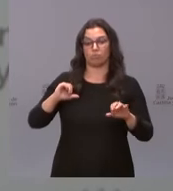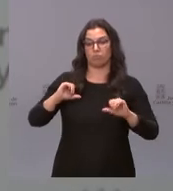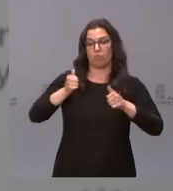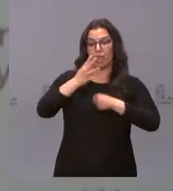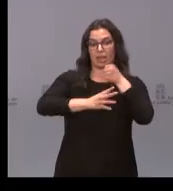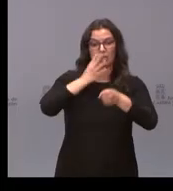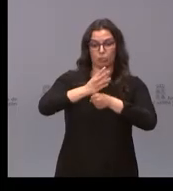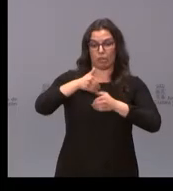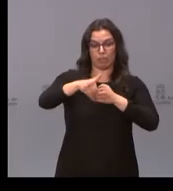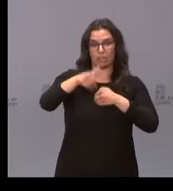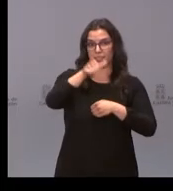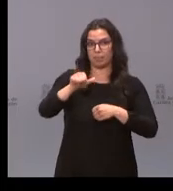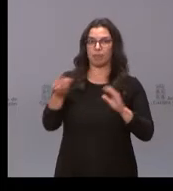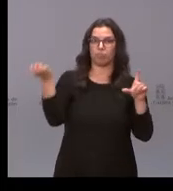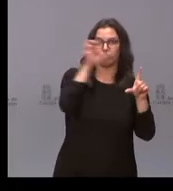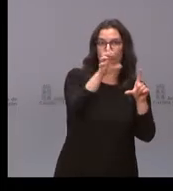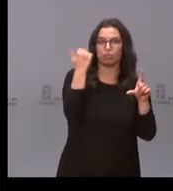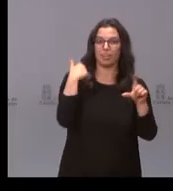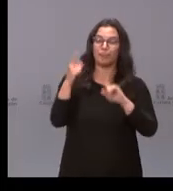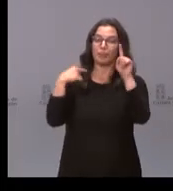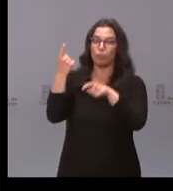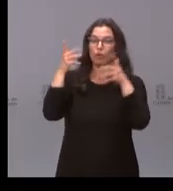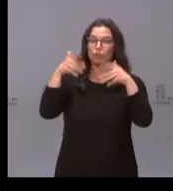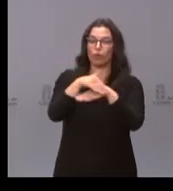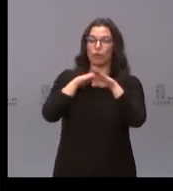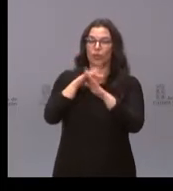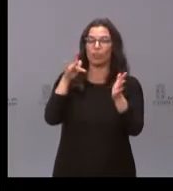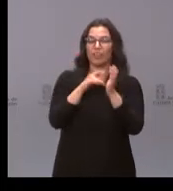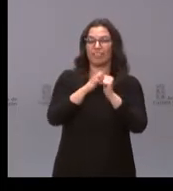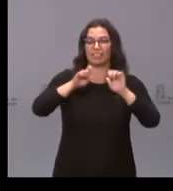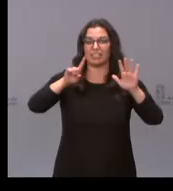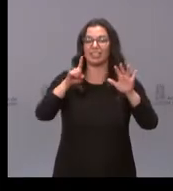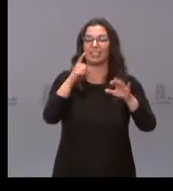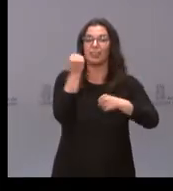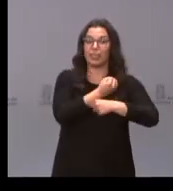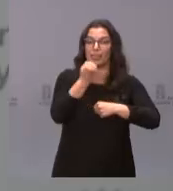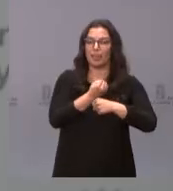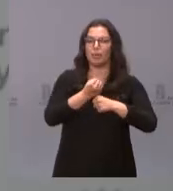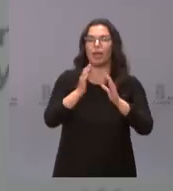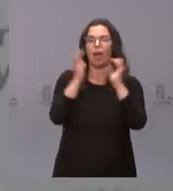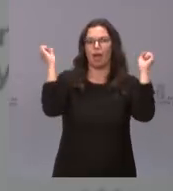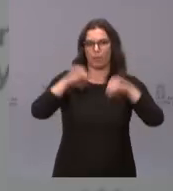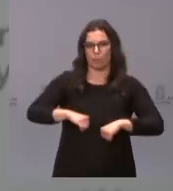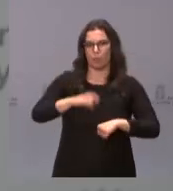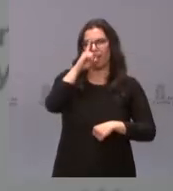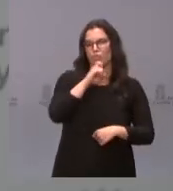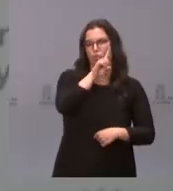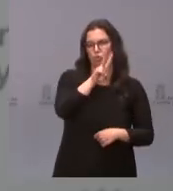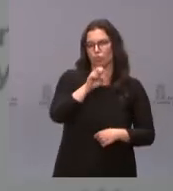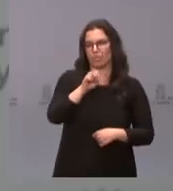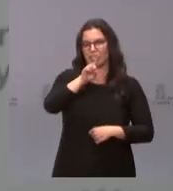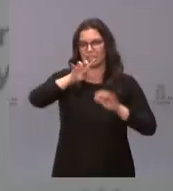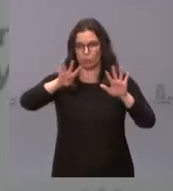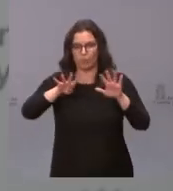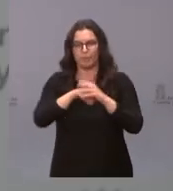y se aprobó el proyecto de ley en el consejo de gobierno del día 26 de diciembre del año 19